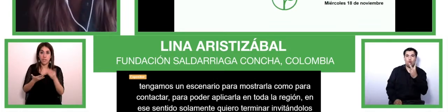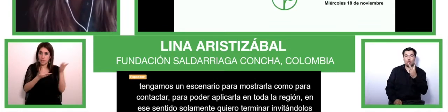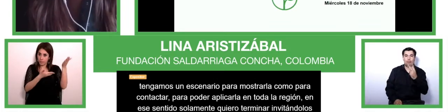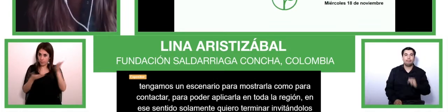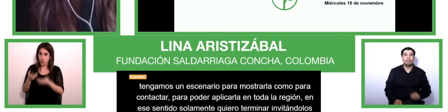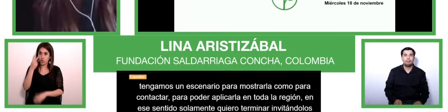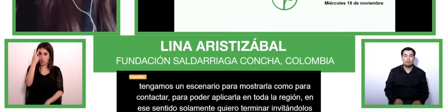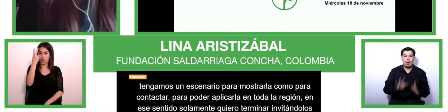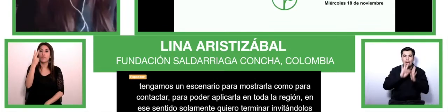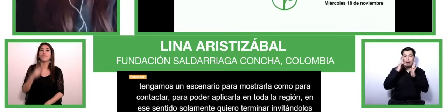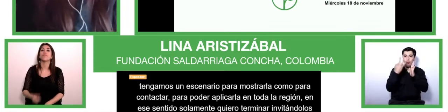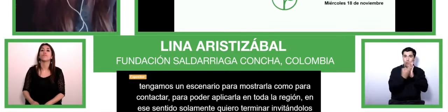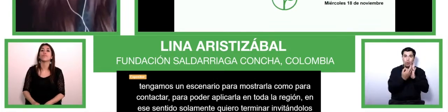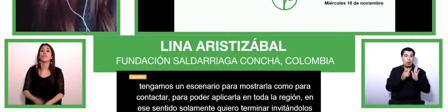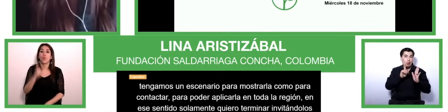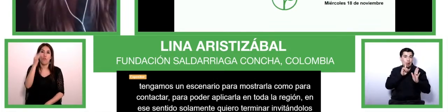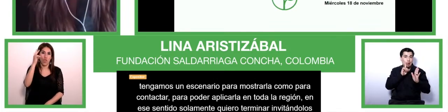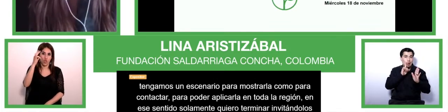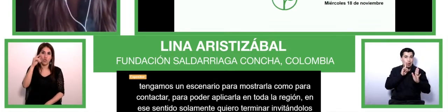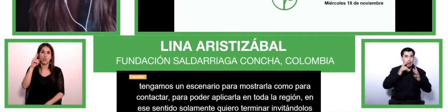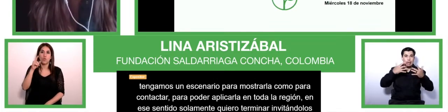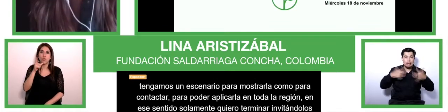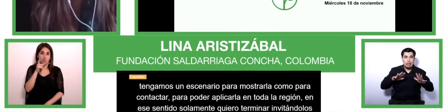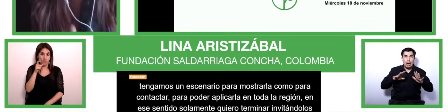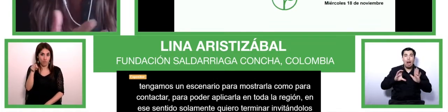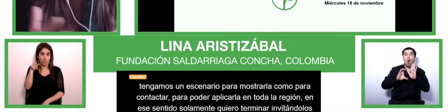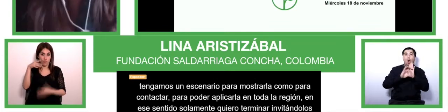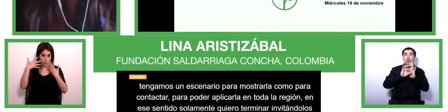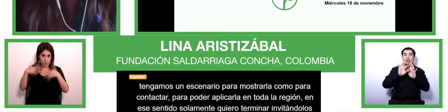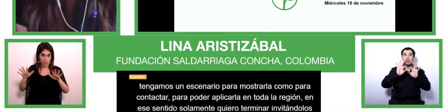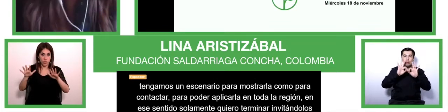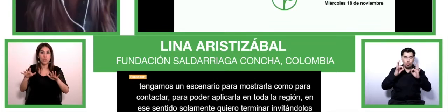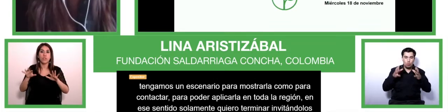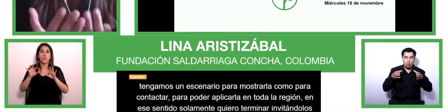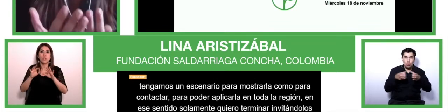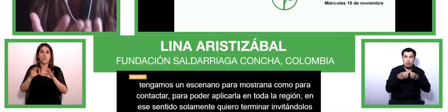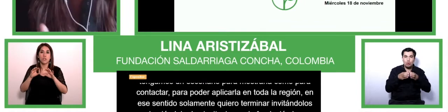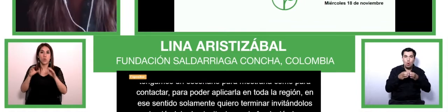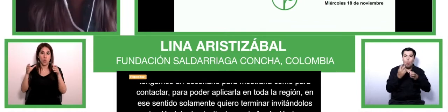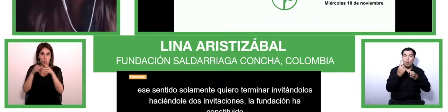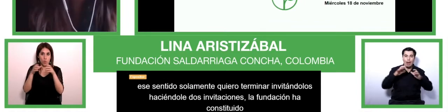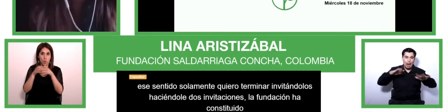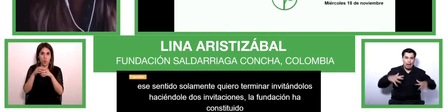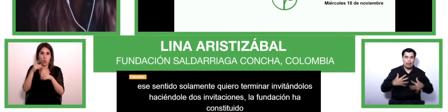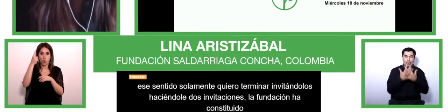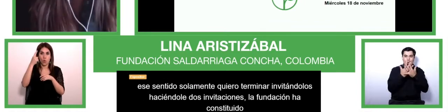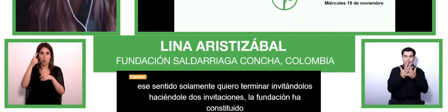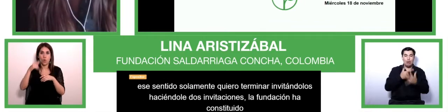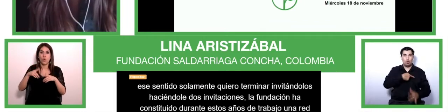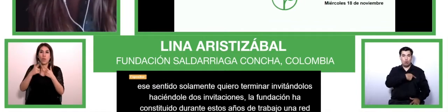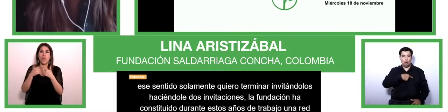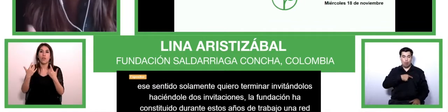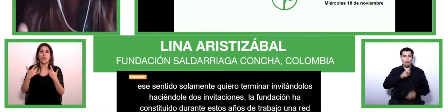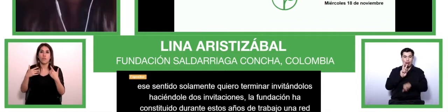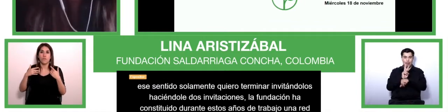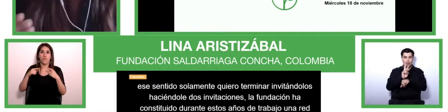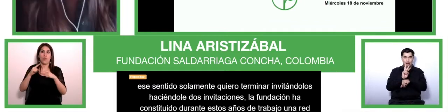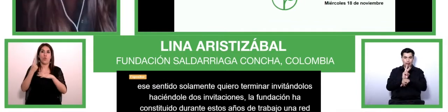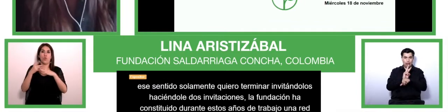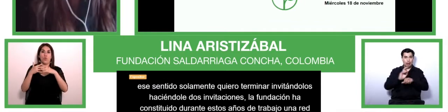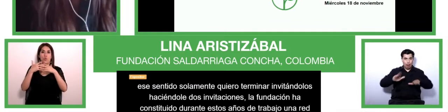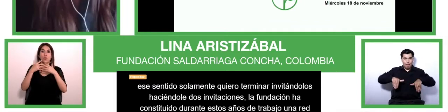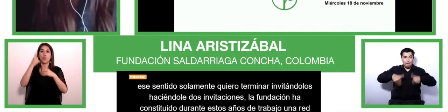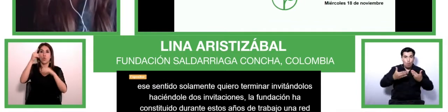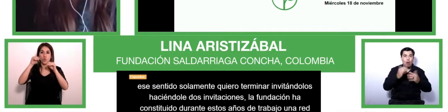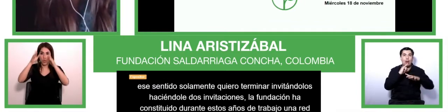invitándolos, haciéndoles dos invitaciones. La Fundación ha constituido durante estos años de trabajo una red que se llama Maestros